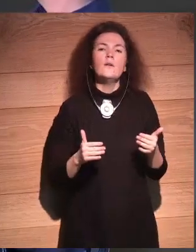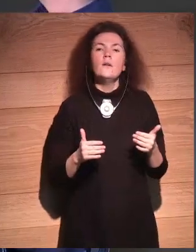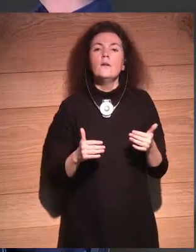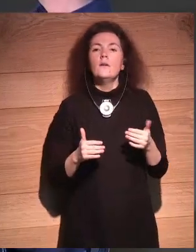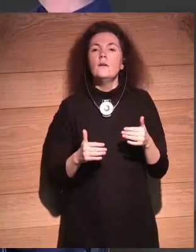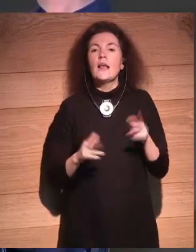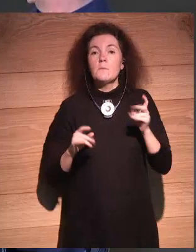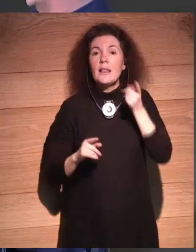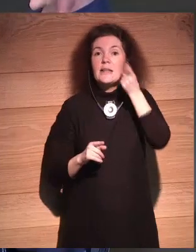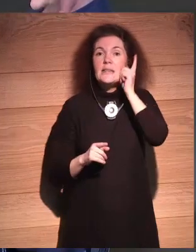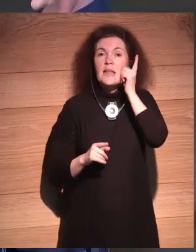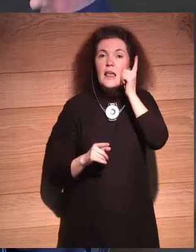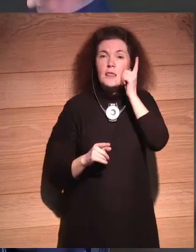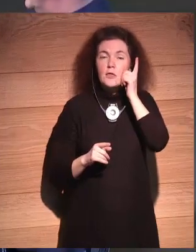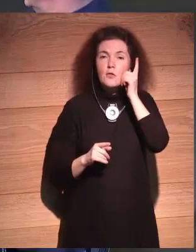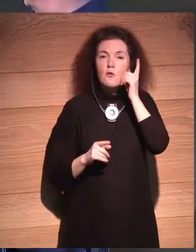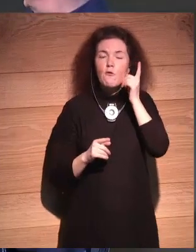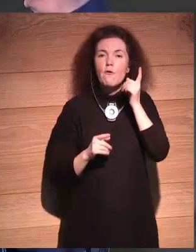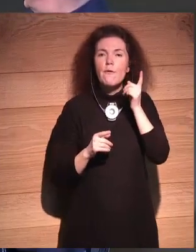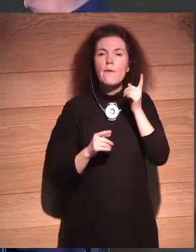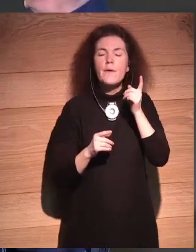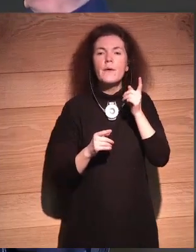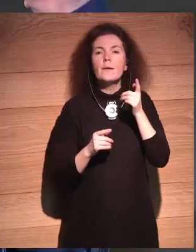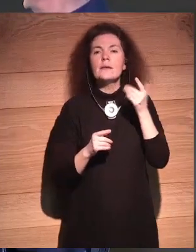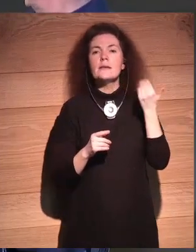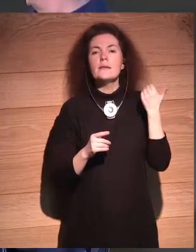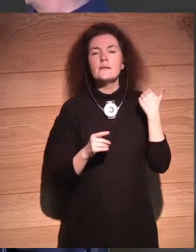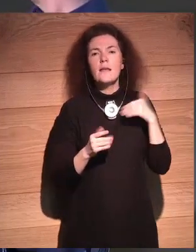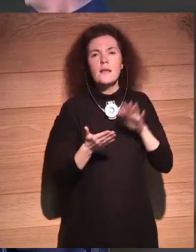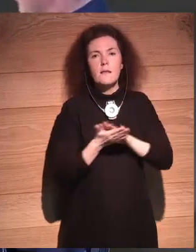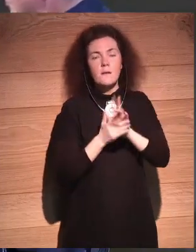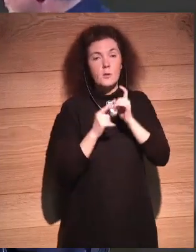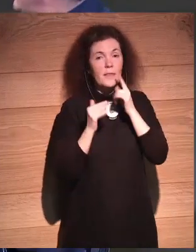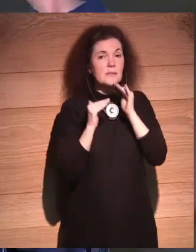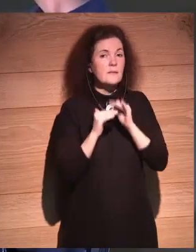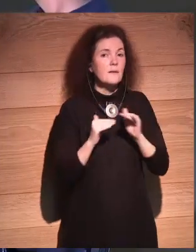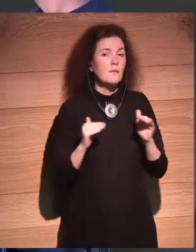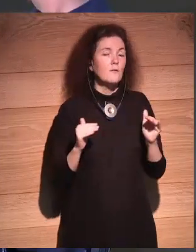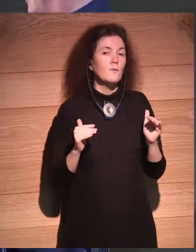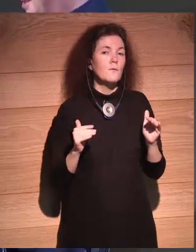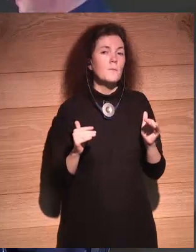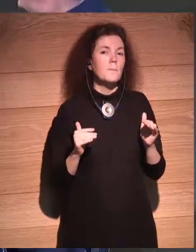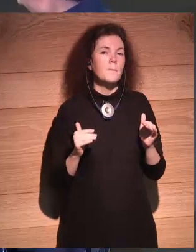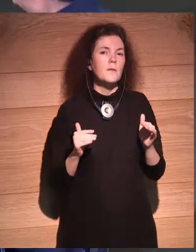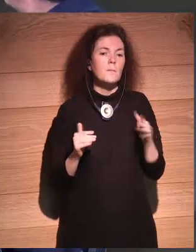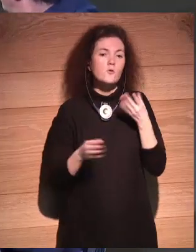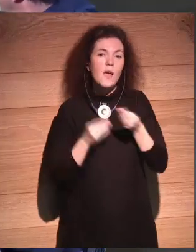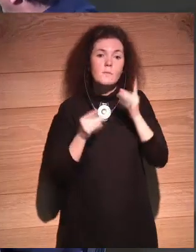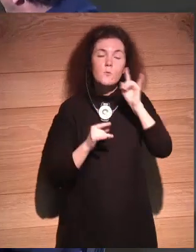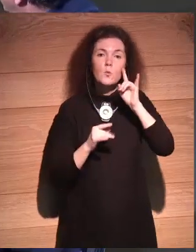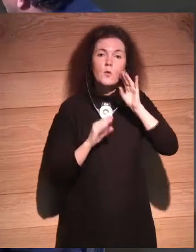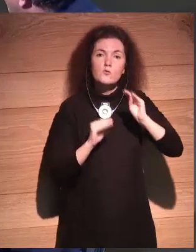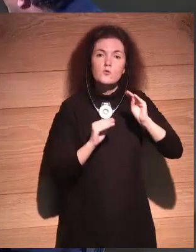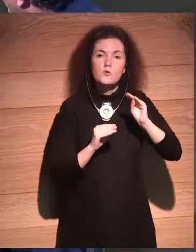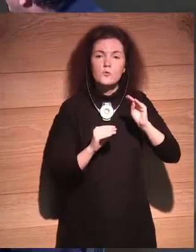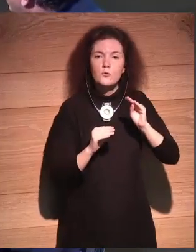Sobre todo el teléfono en Pixel, hablan del silencio, pero ellos son los que hacen el ruido